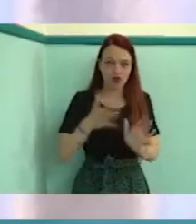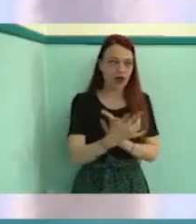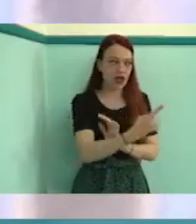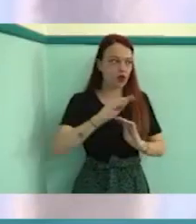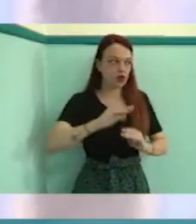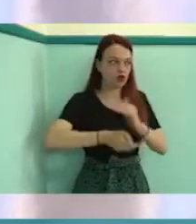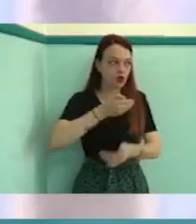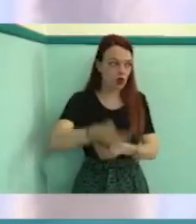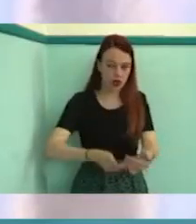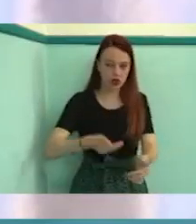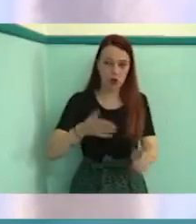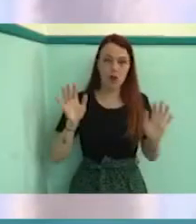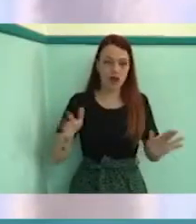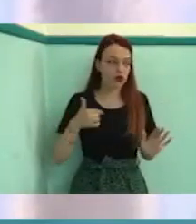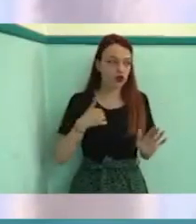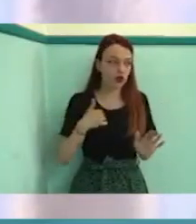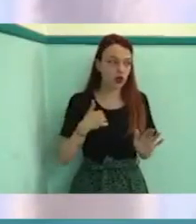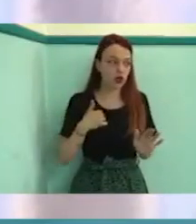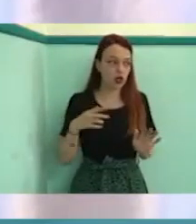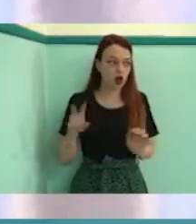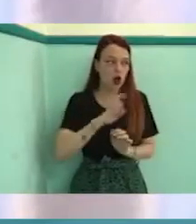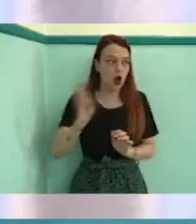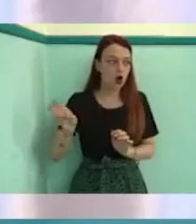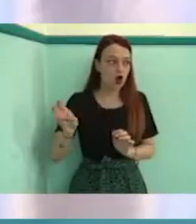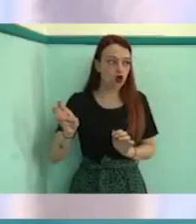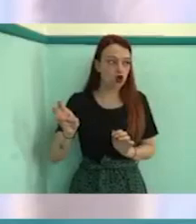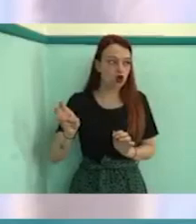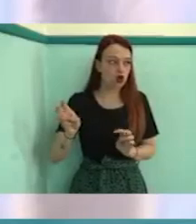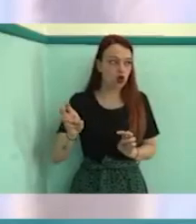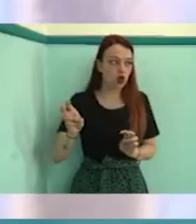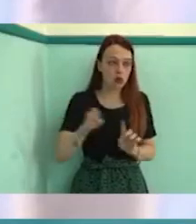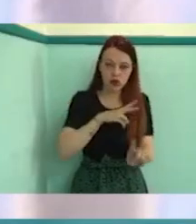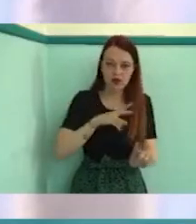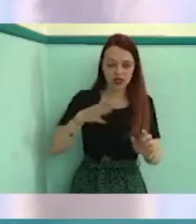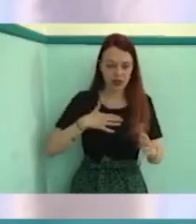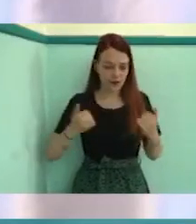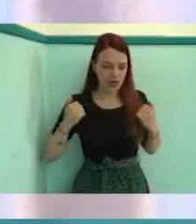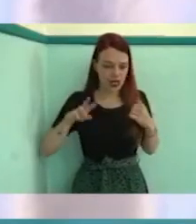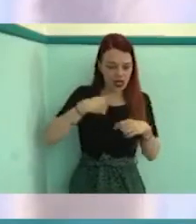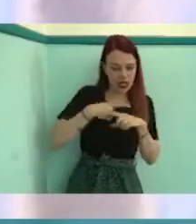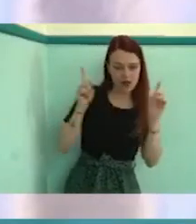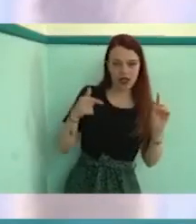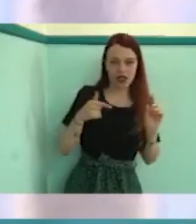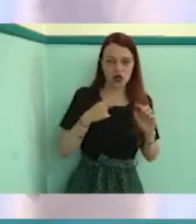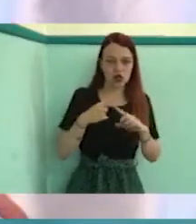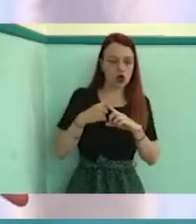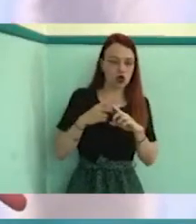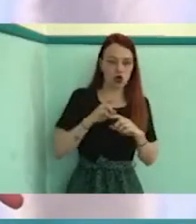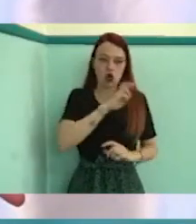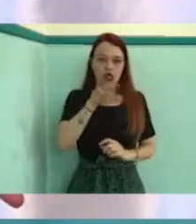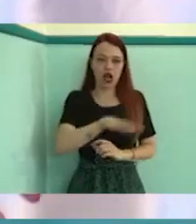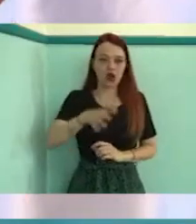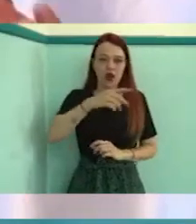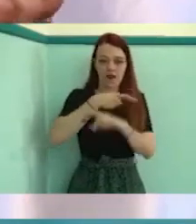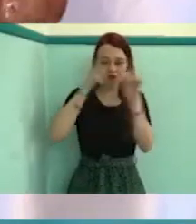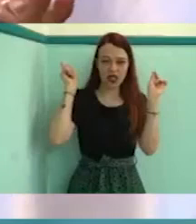proceso pero cuando yo voy en otro mood y yo estoy en otra energía completamente diferente y yo me comparto es otro lugar muy diferente